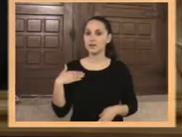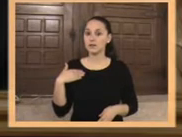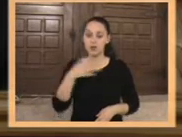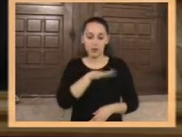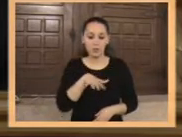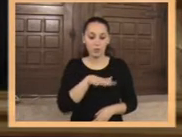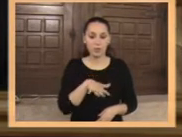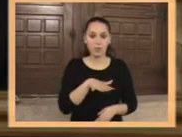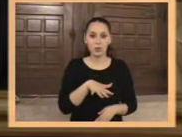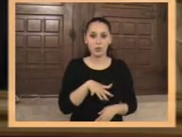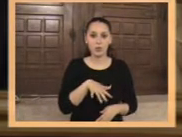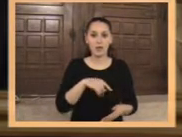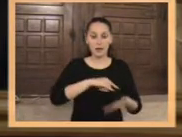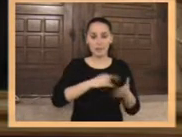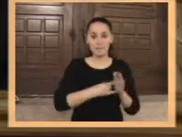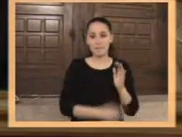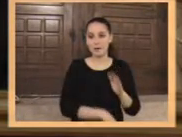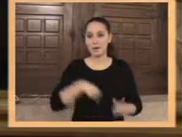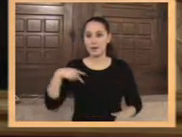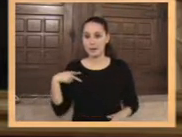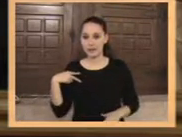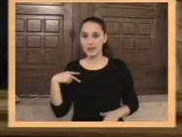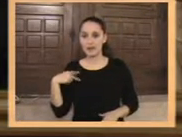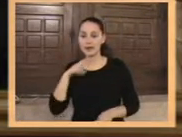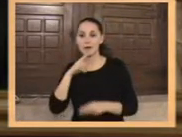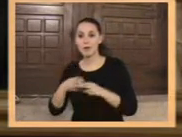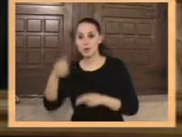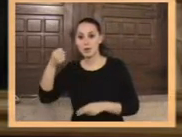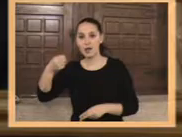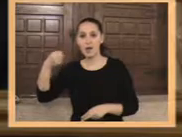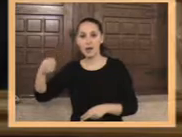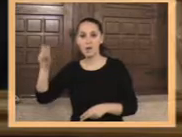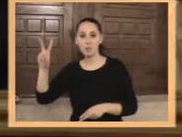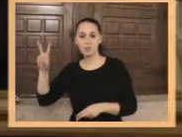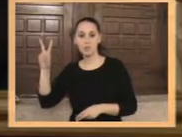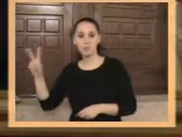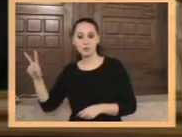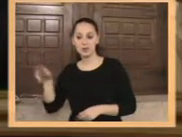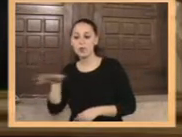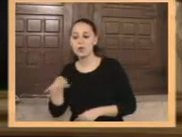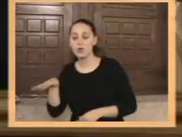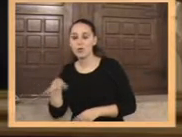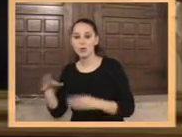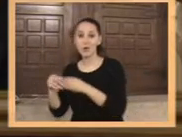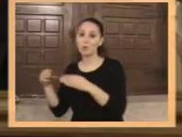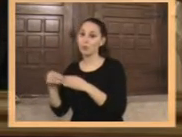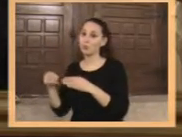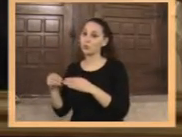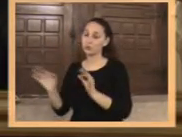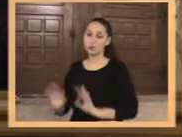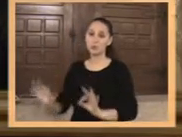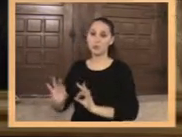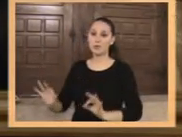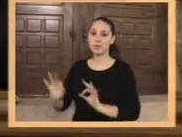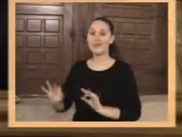el plan general como AA22, zona no aprovechada adecuadamente desde nuestro punto de vista y degradada